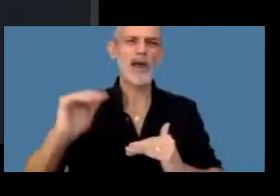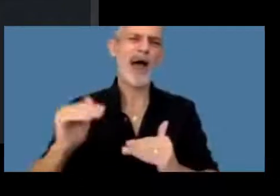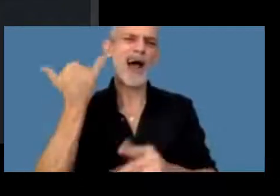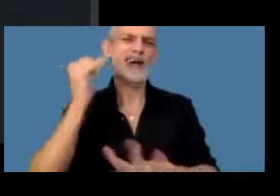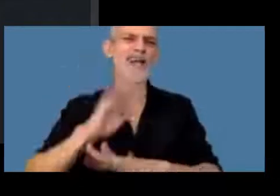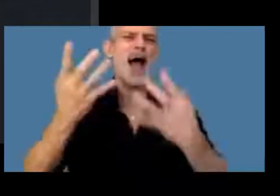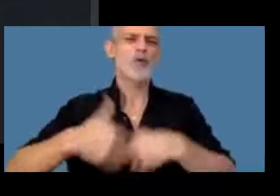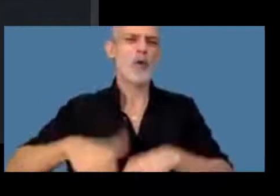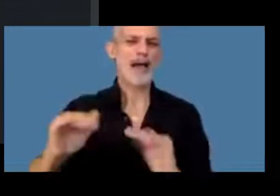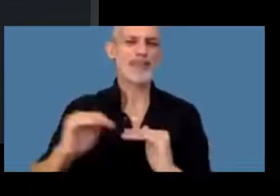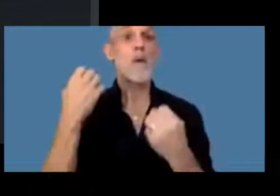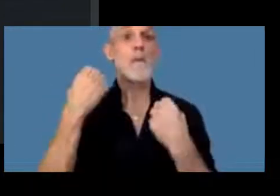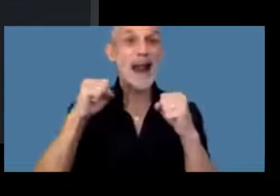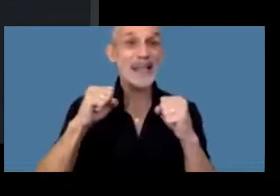permite.